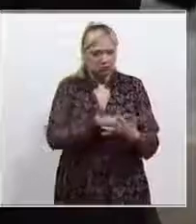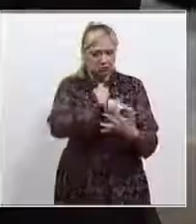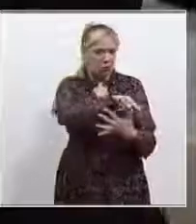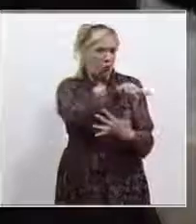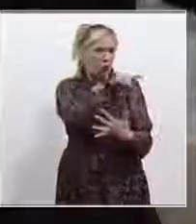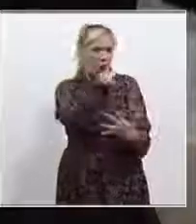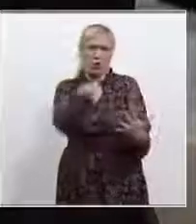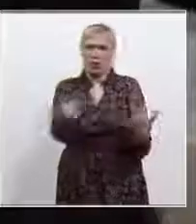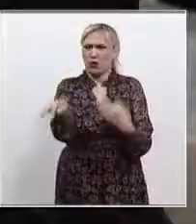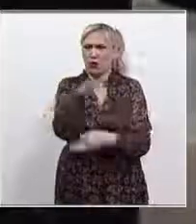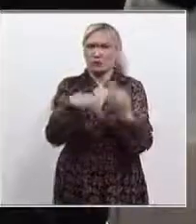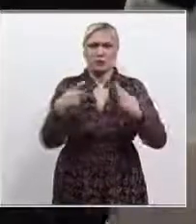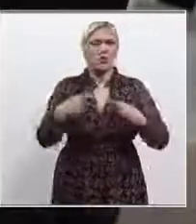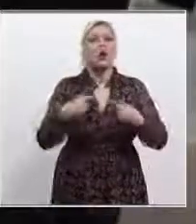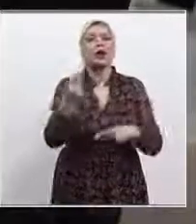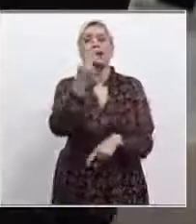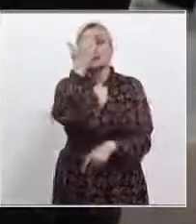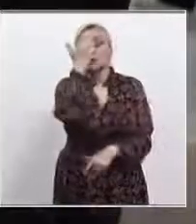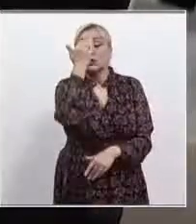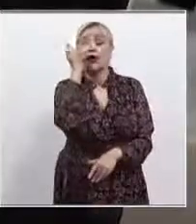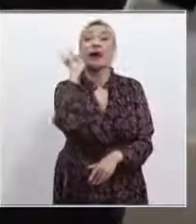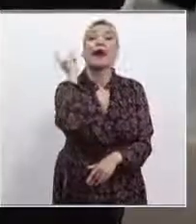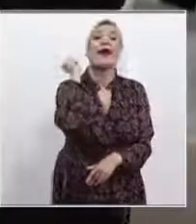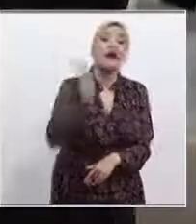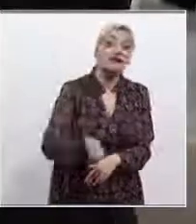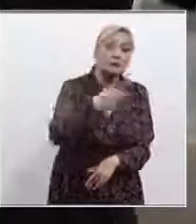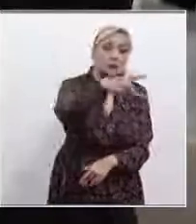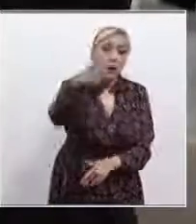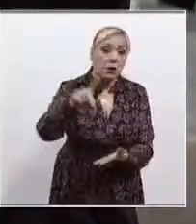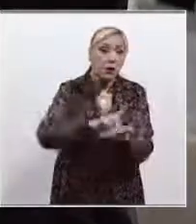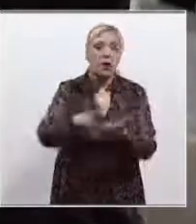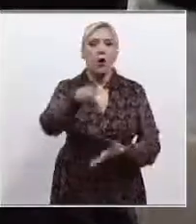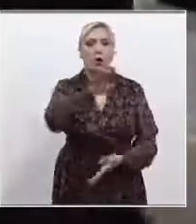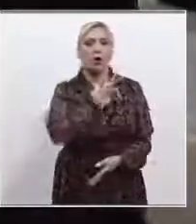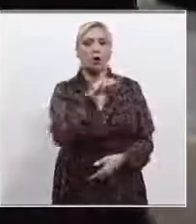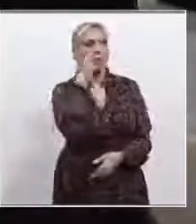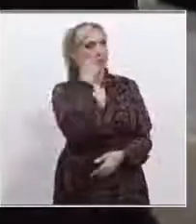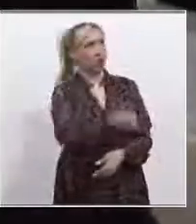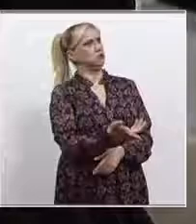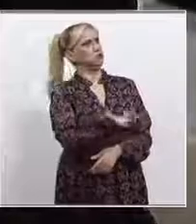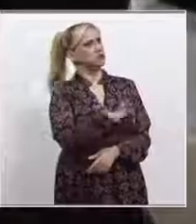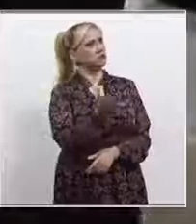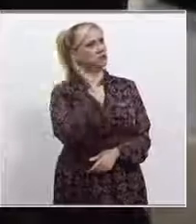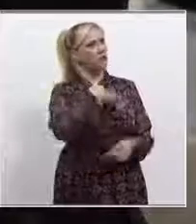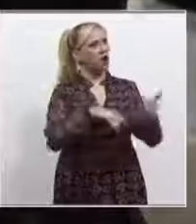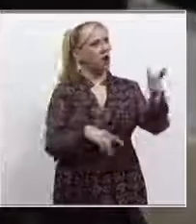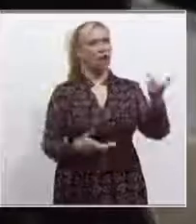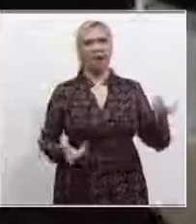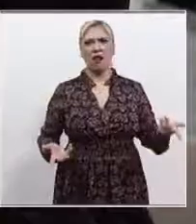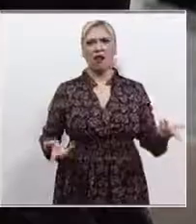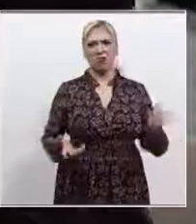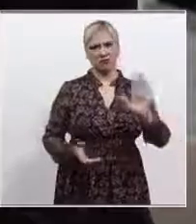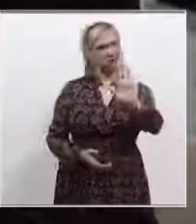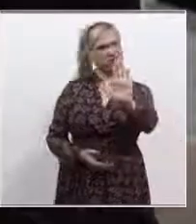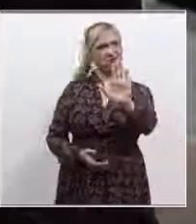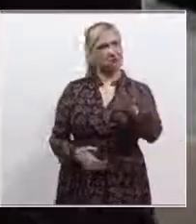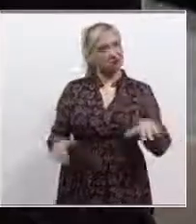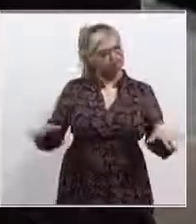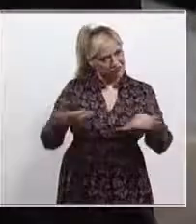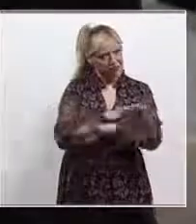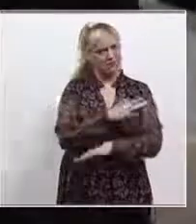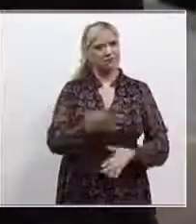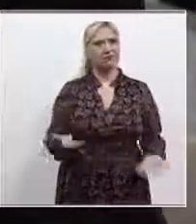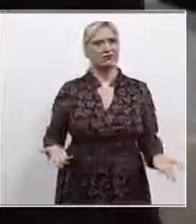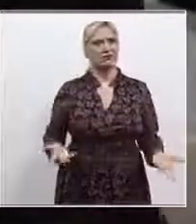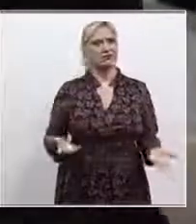derechos, él va a saber cuando estén haciendo un cambio mal y no va a estar a favor de ese cambio. Al contrario, va a estar